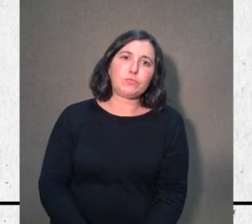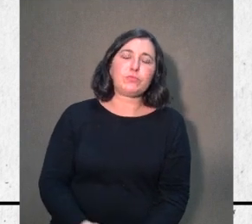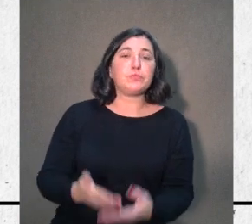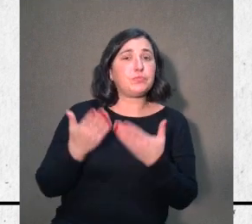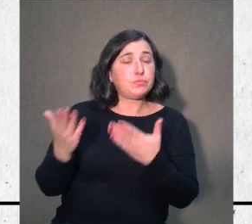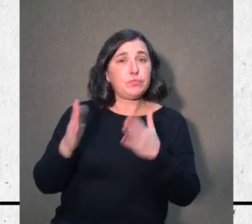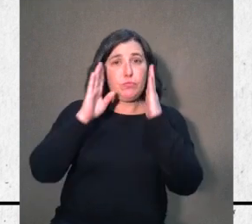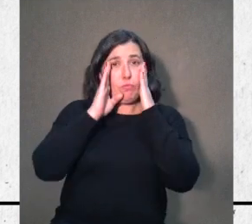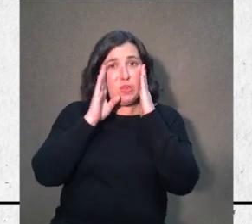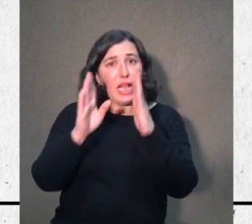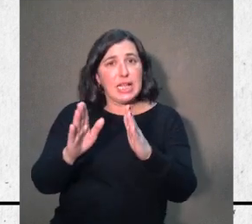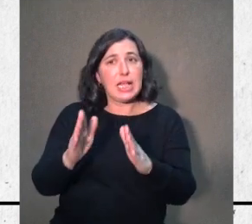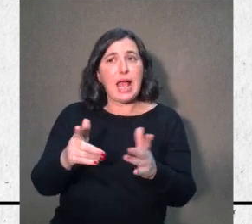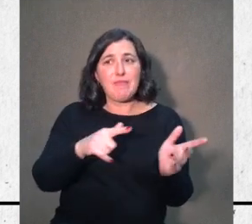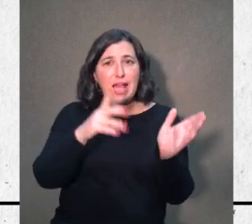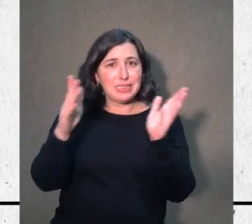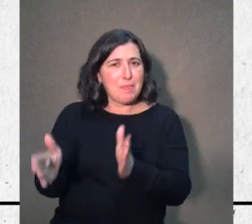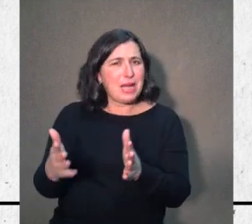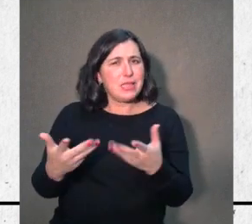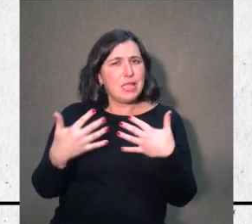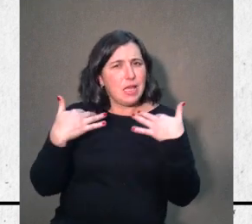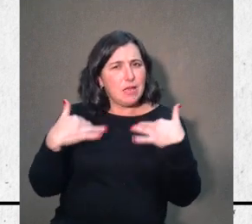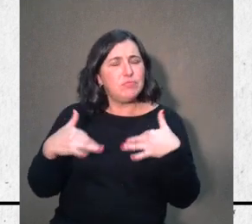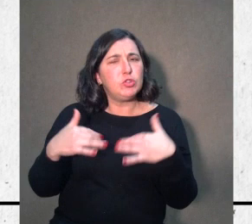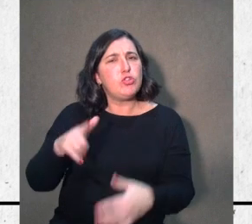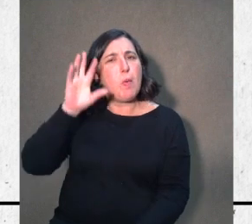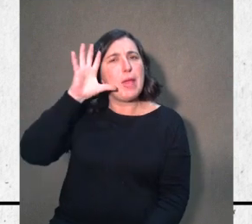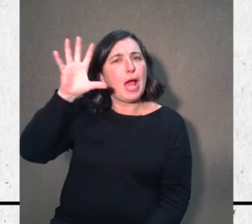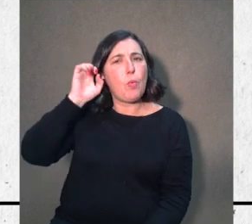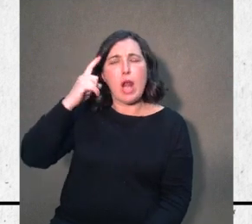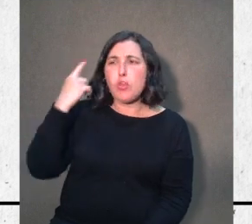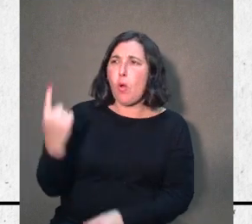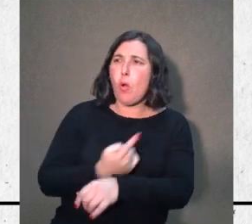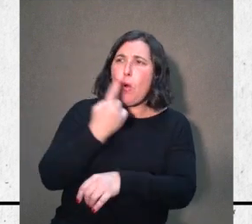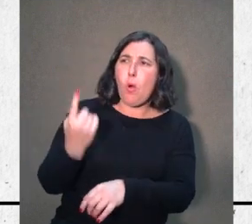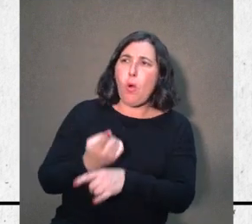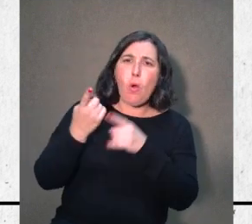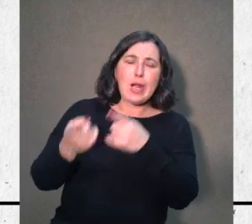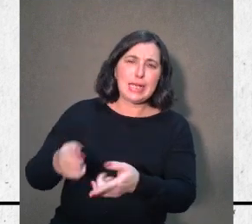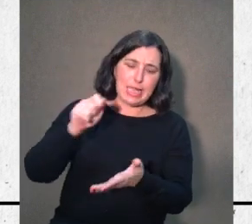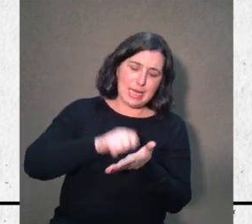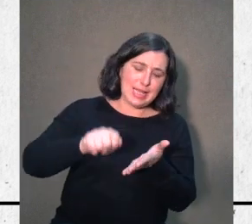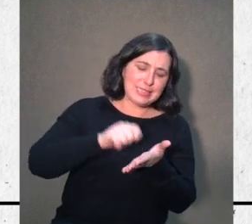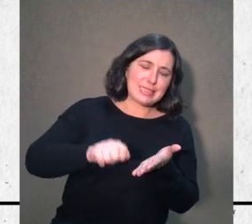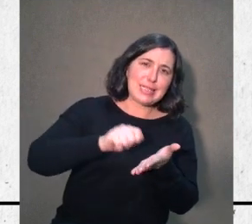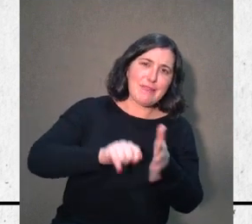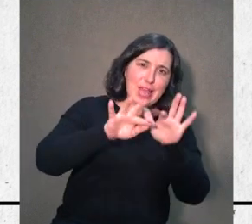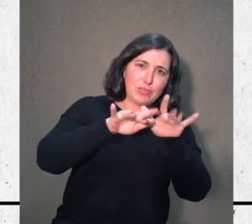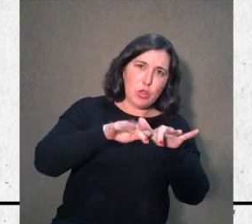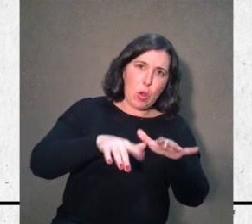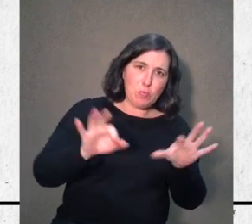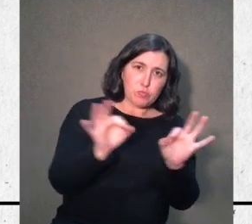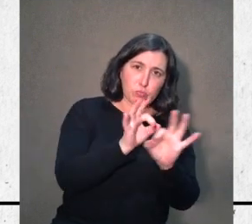también mucho, porque me acuerdo de verlo horas escribiendo partituras, porque no existía la fotocopiadora, y él tenía muy